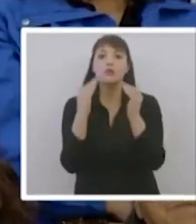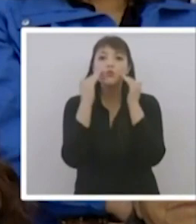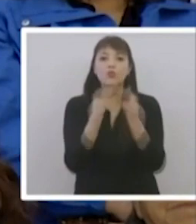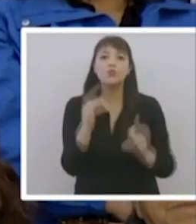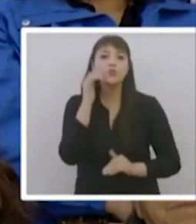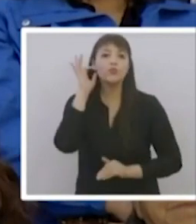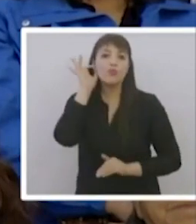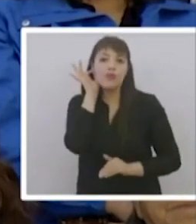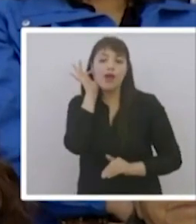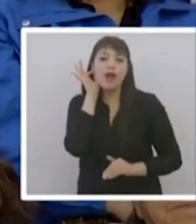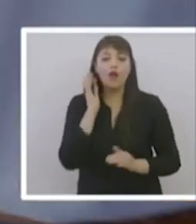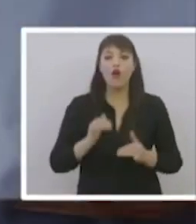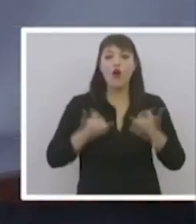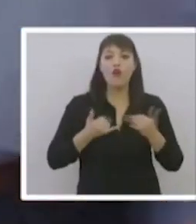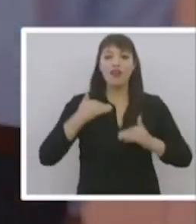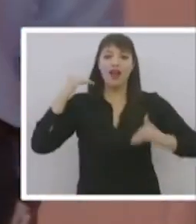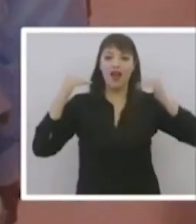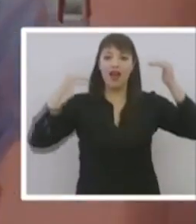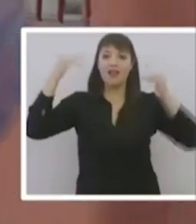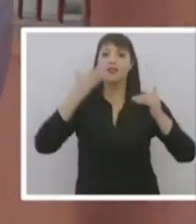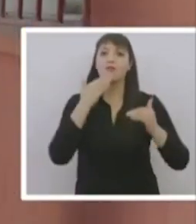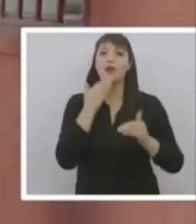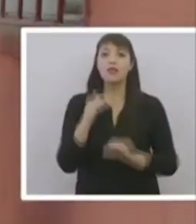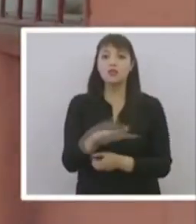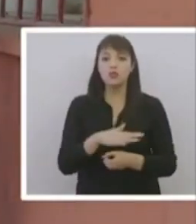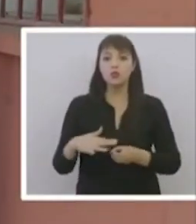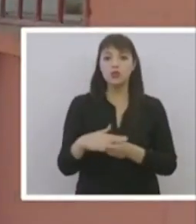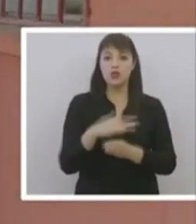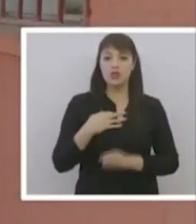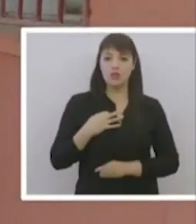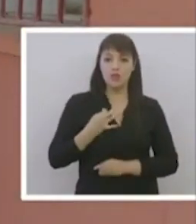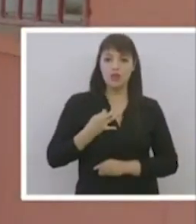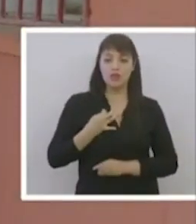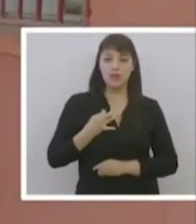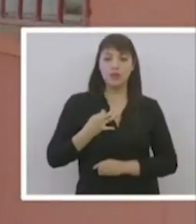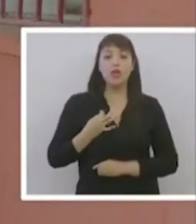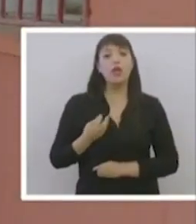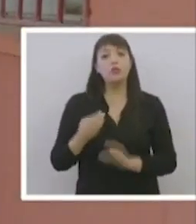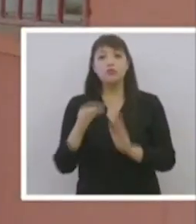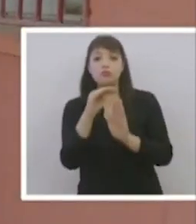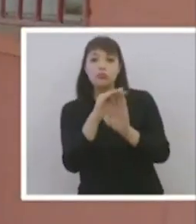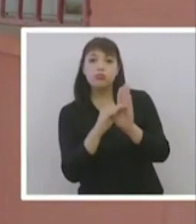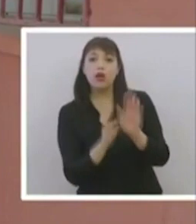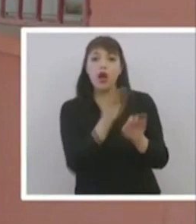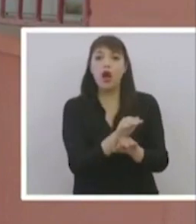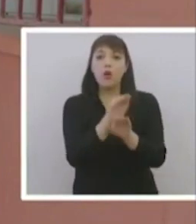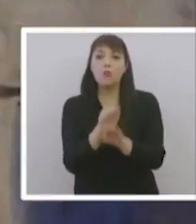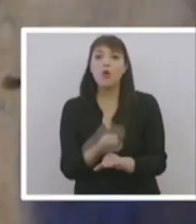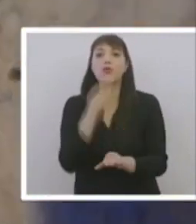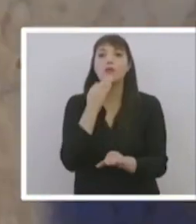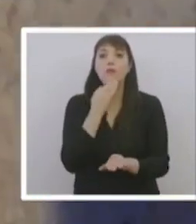existía, y los pocos centros, y acá también vamos, esperamos contar en la región dentro del próximo año,